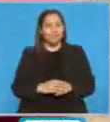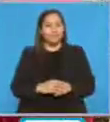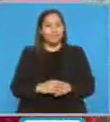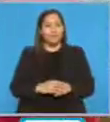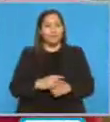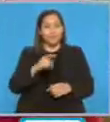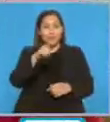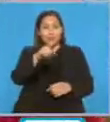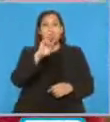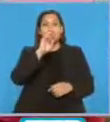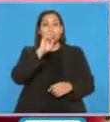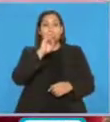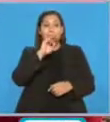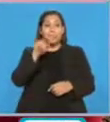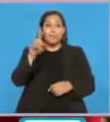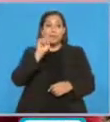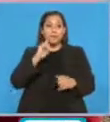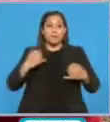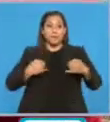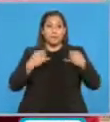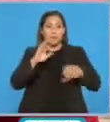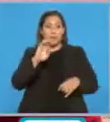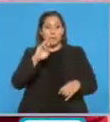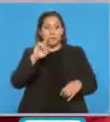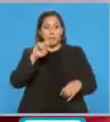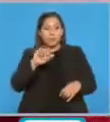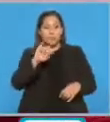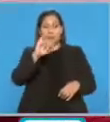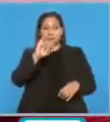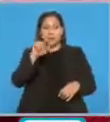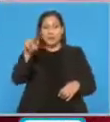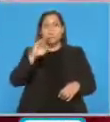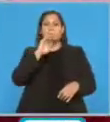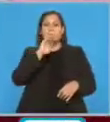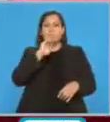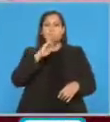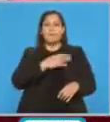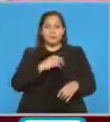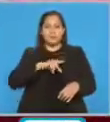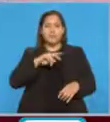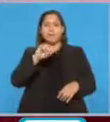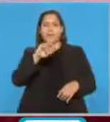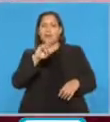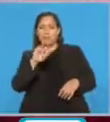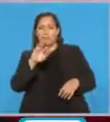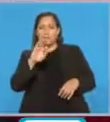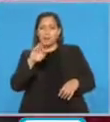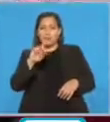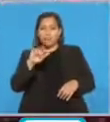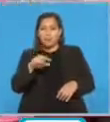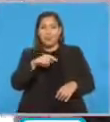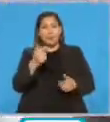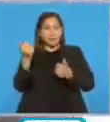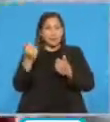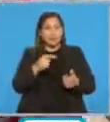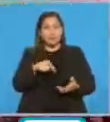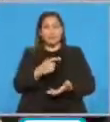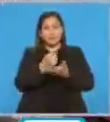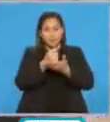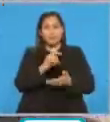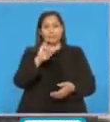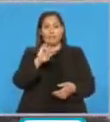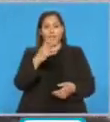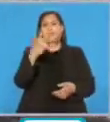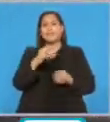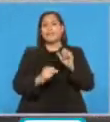¿Usted es la mamá de la jovencita Fernanda? Sí, soy su mamá de María Fernanda. ¿Y la trae aquí a terapia? Sí, ya